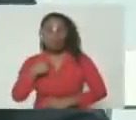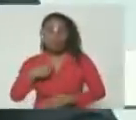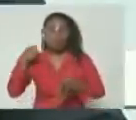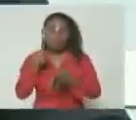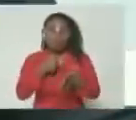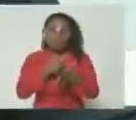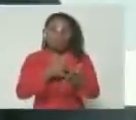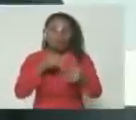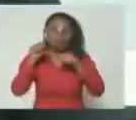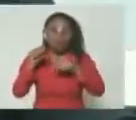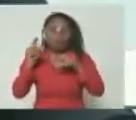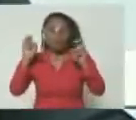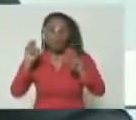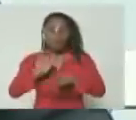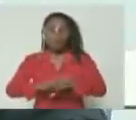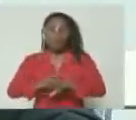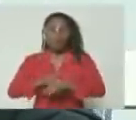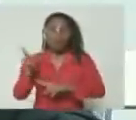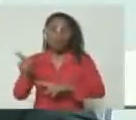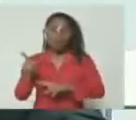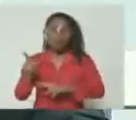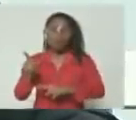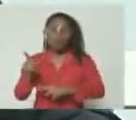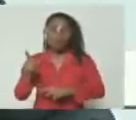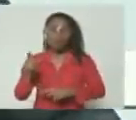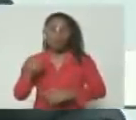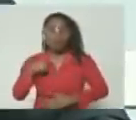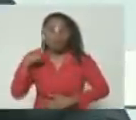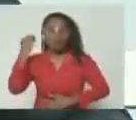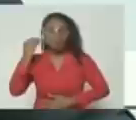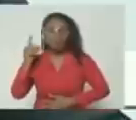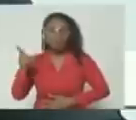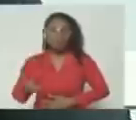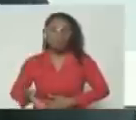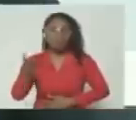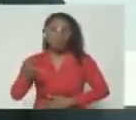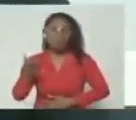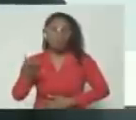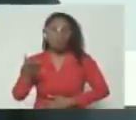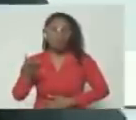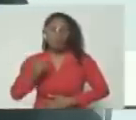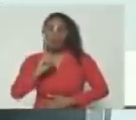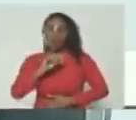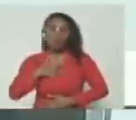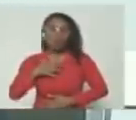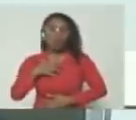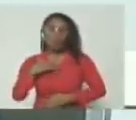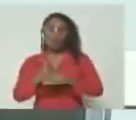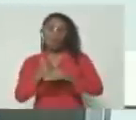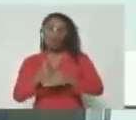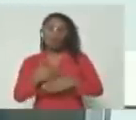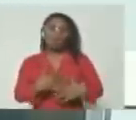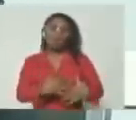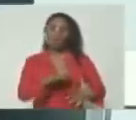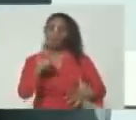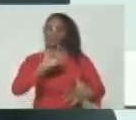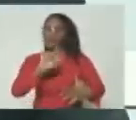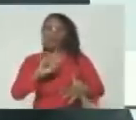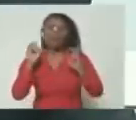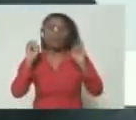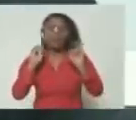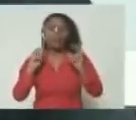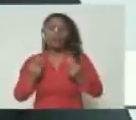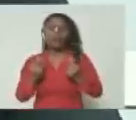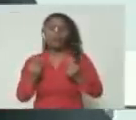esto porque me parece que es importantísimo, impostergable atender el tema de la recuperación